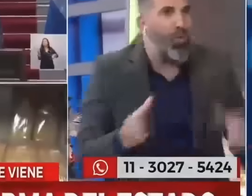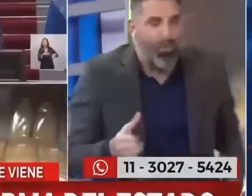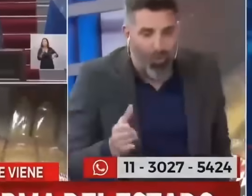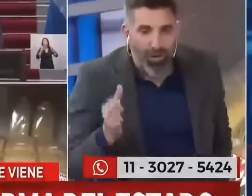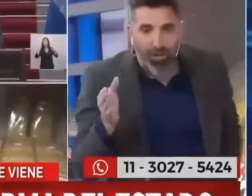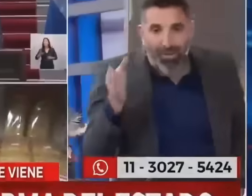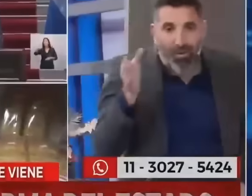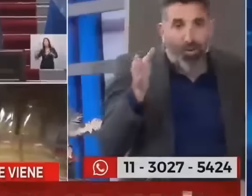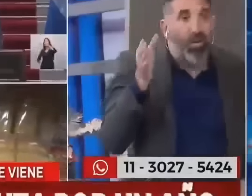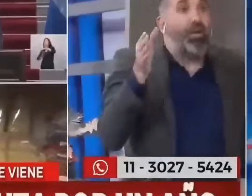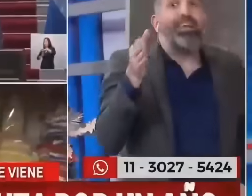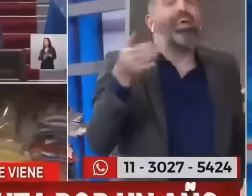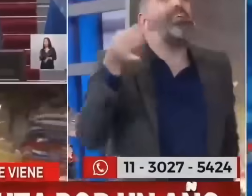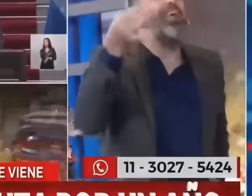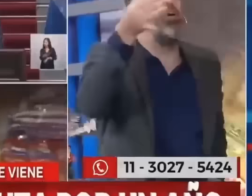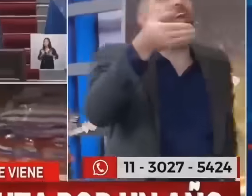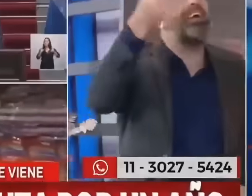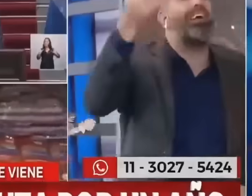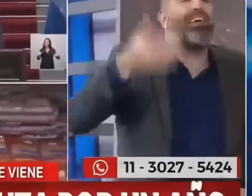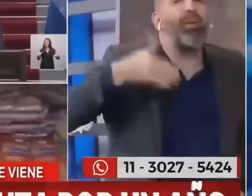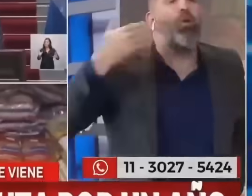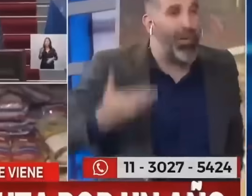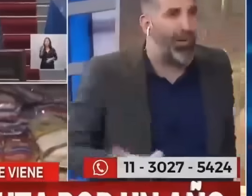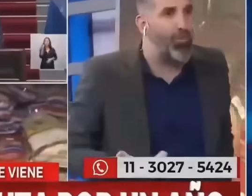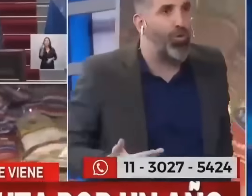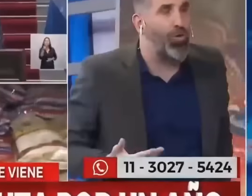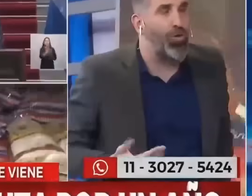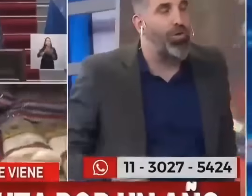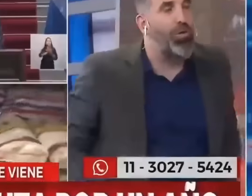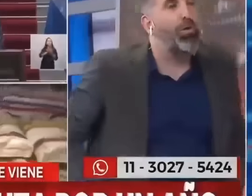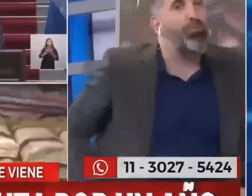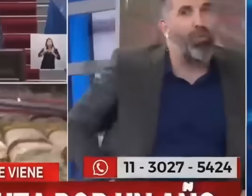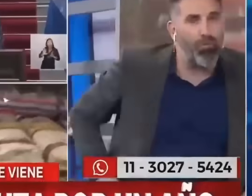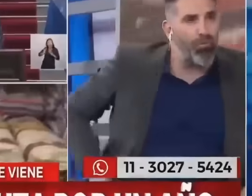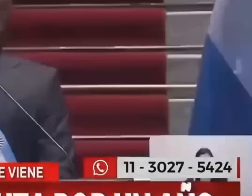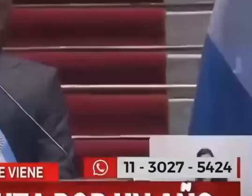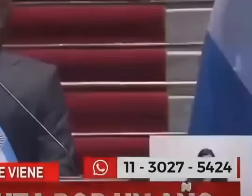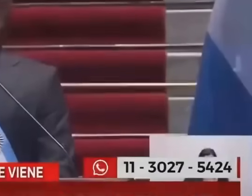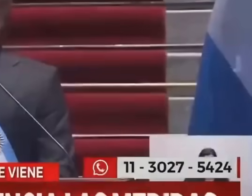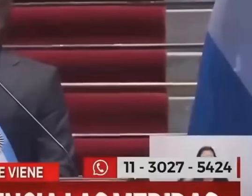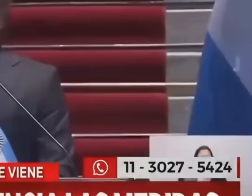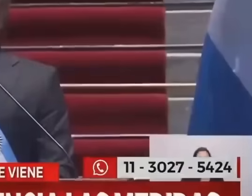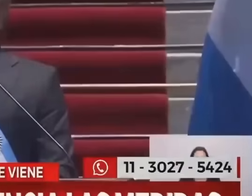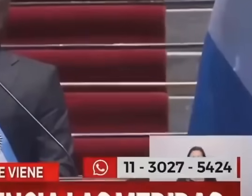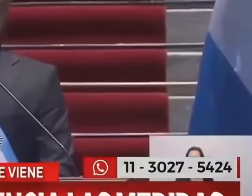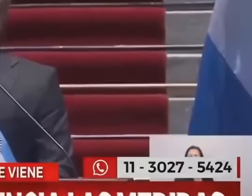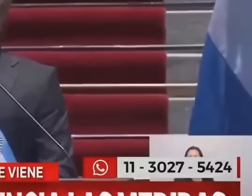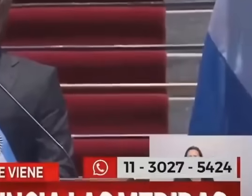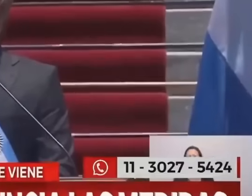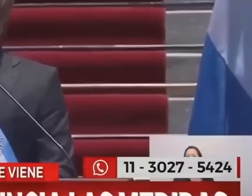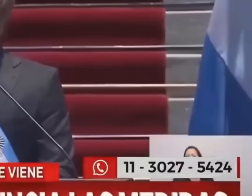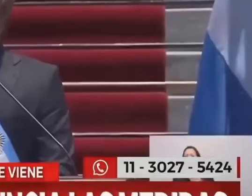de caputo lo hablamos pero quién nombra caputo aparte de pensar que es un inútil esto no tiene nada que ver pero quién decir que es un